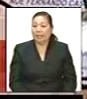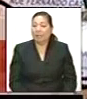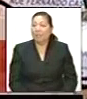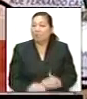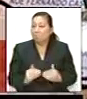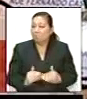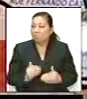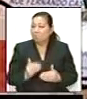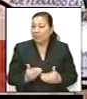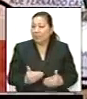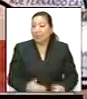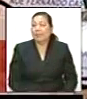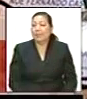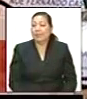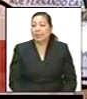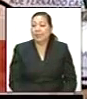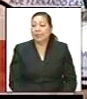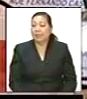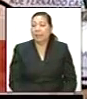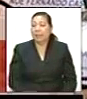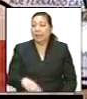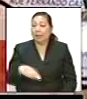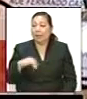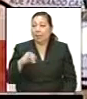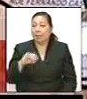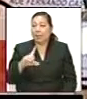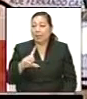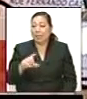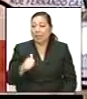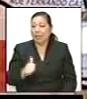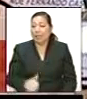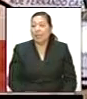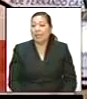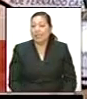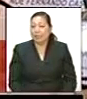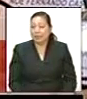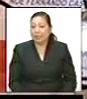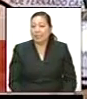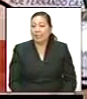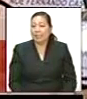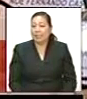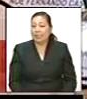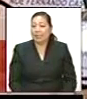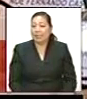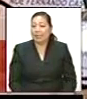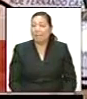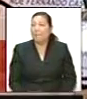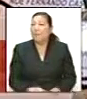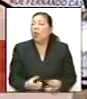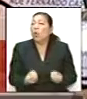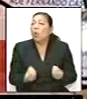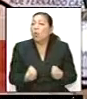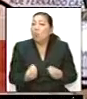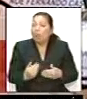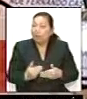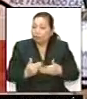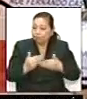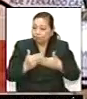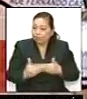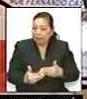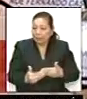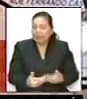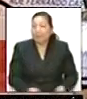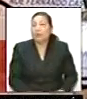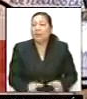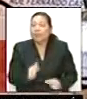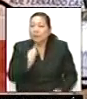paso enorme fue el MILA, la integración de las bolsas, pero ¿cómo ampliar la participación del